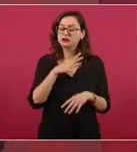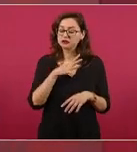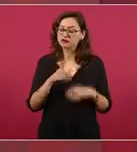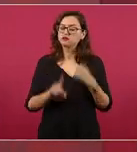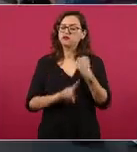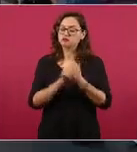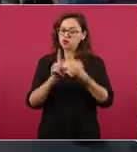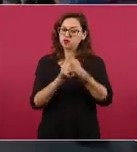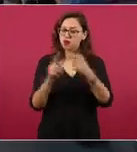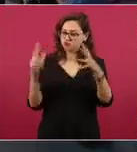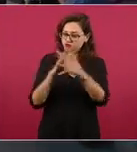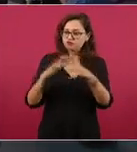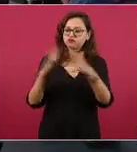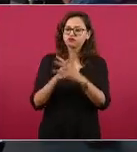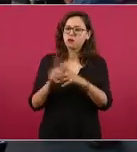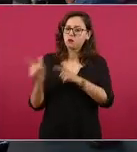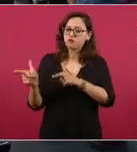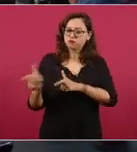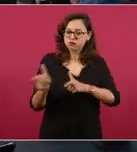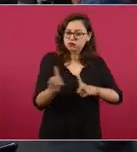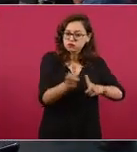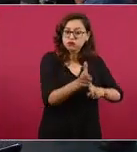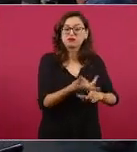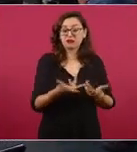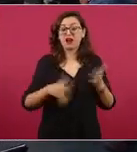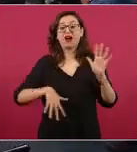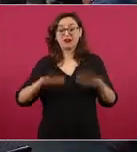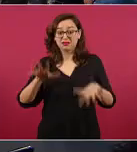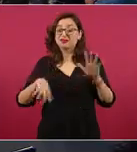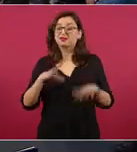tolerancia o que no se esté actuando.